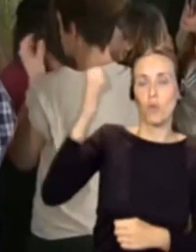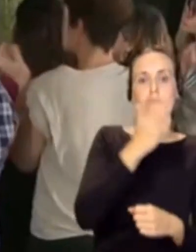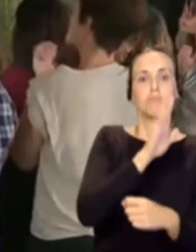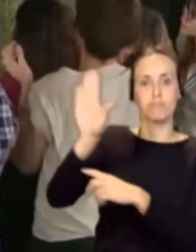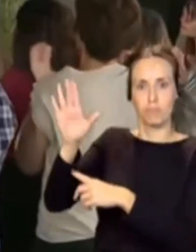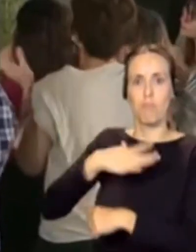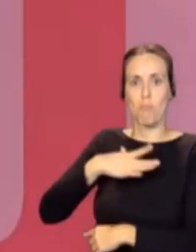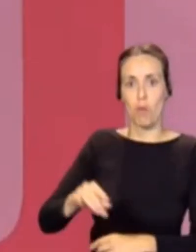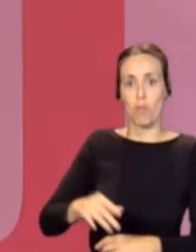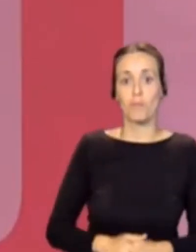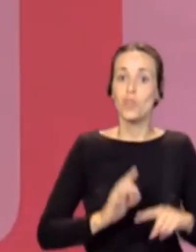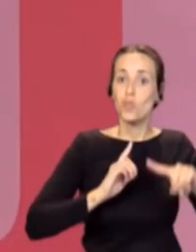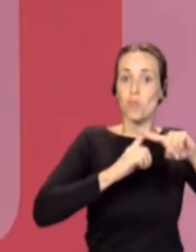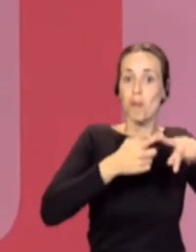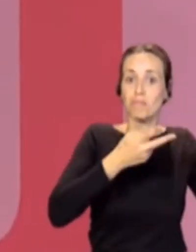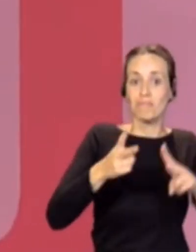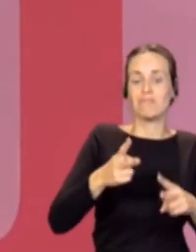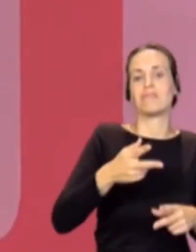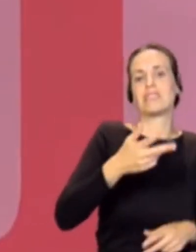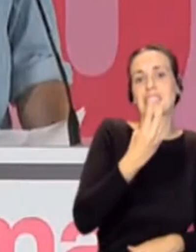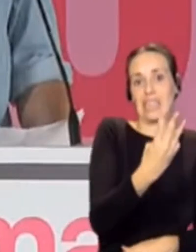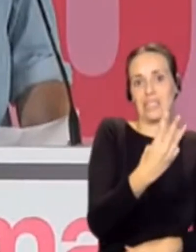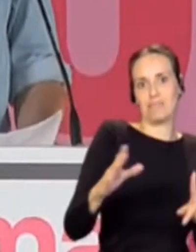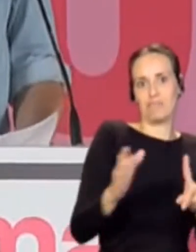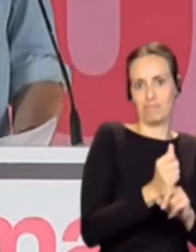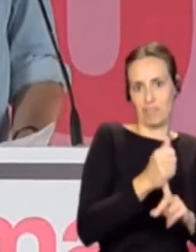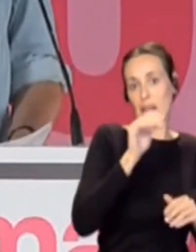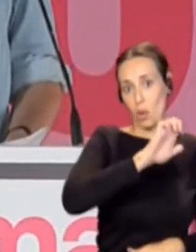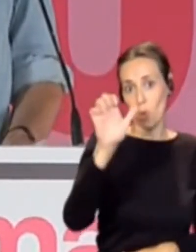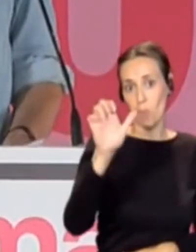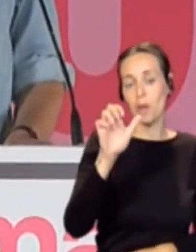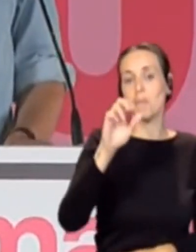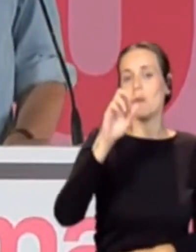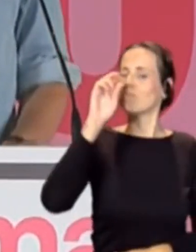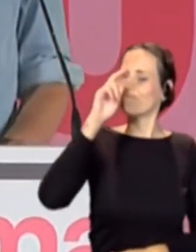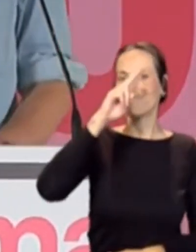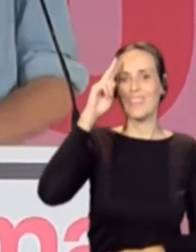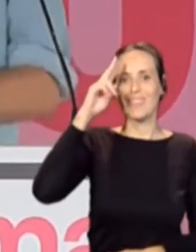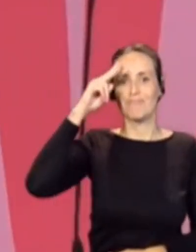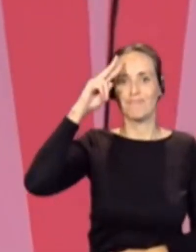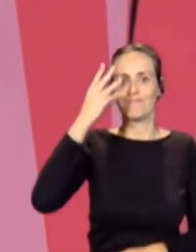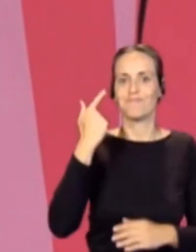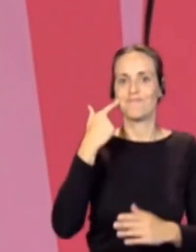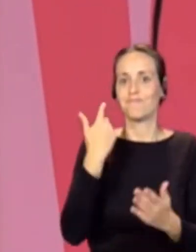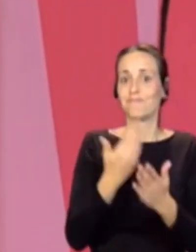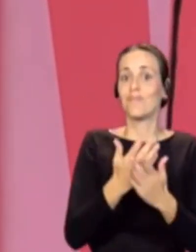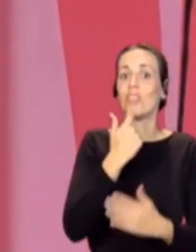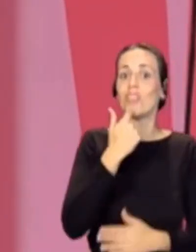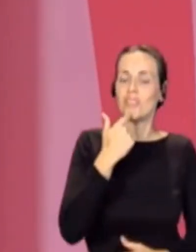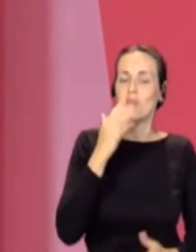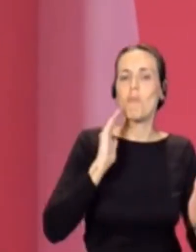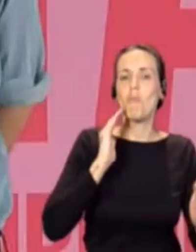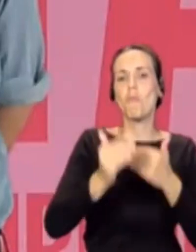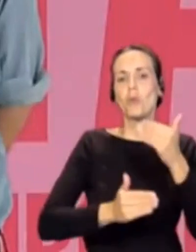Sumar ha obtenido 3 escaños en estos comicios europeos. Desde Madrid mostraban su preocupación y hablan de que se abre un proceso de reflexión